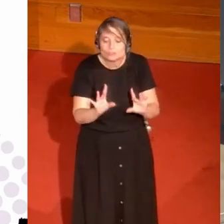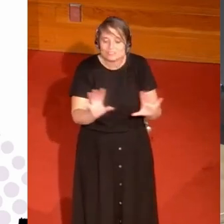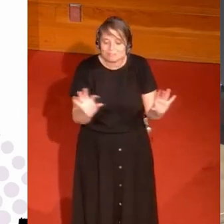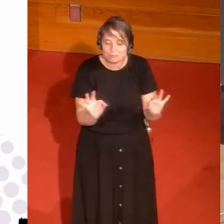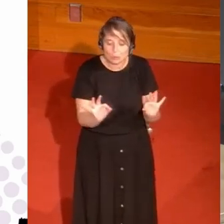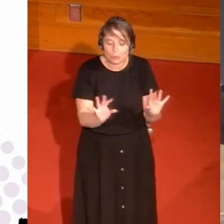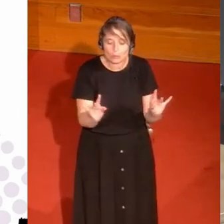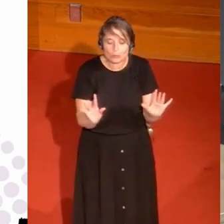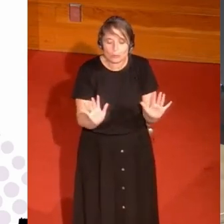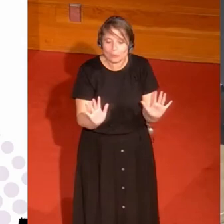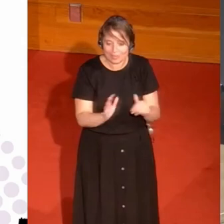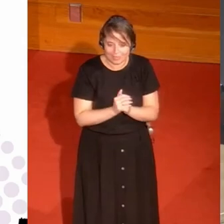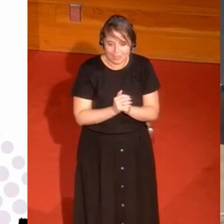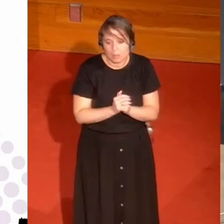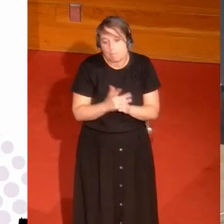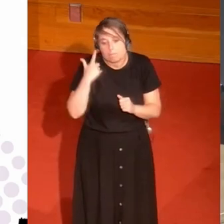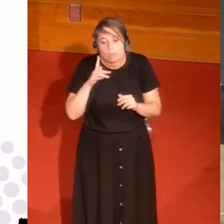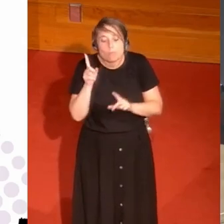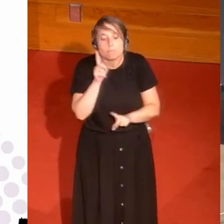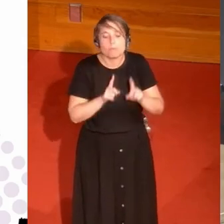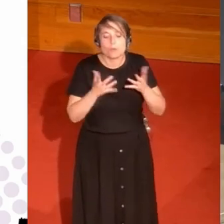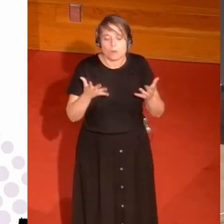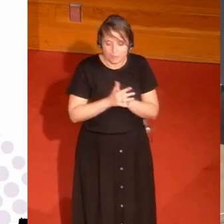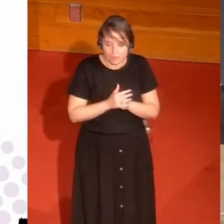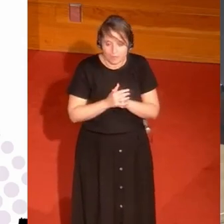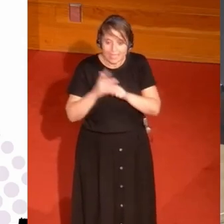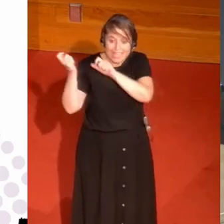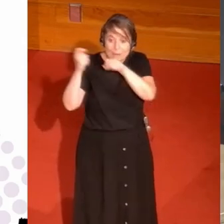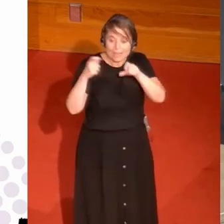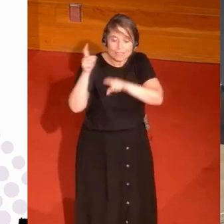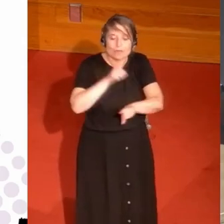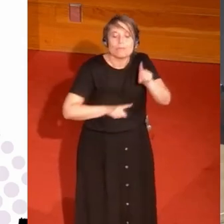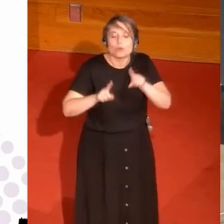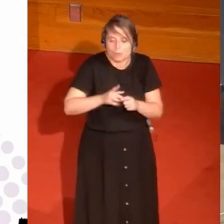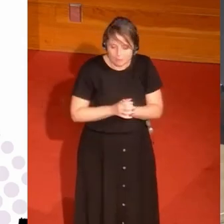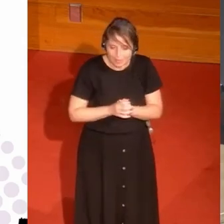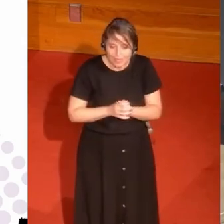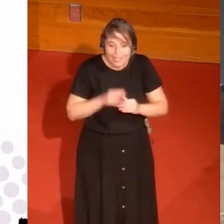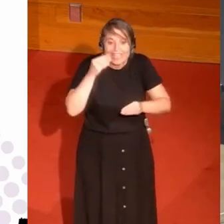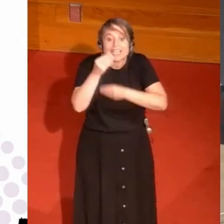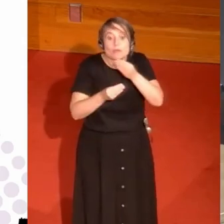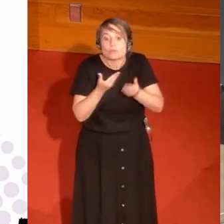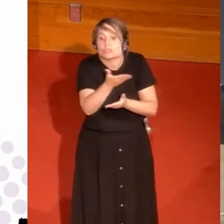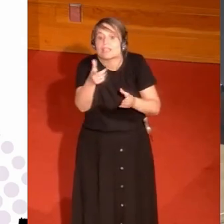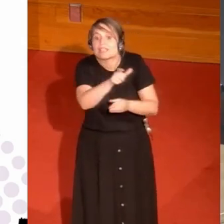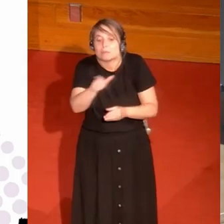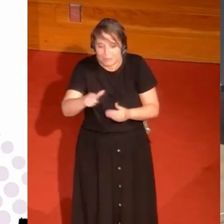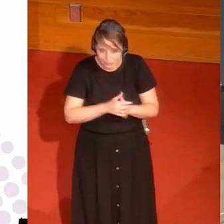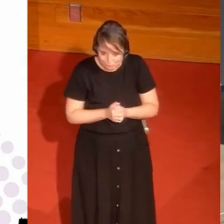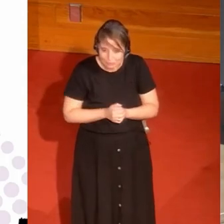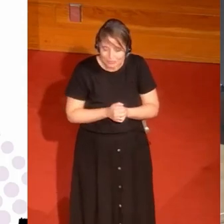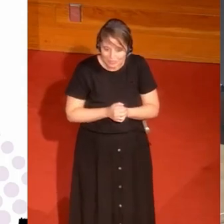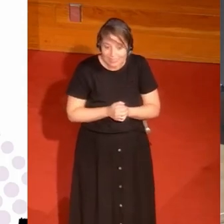línea en la frontera como un problema la inmigración es un problema Qué vamos a hacer con esa masa de personas encima si